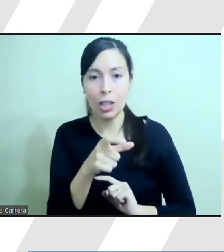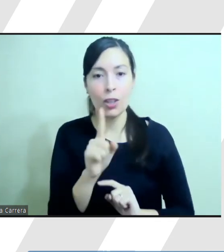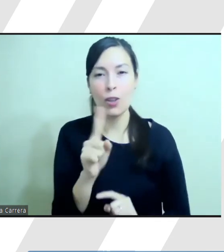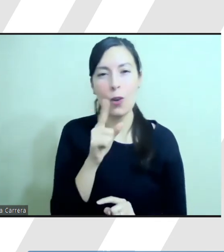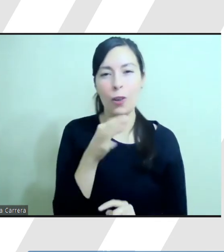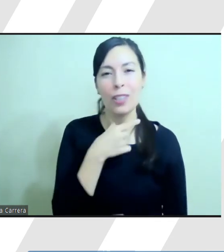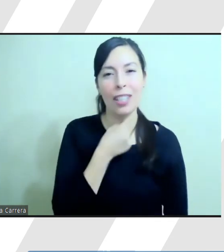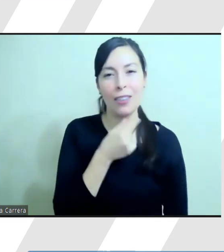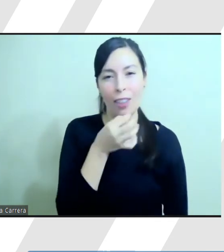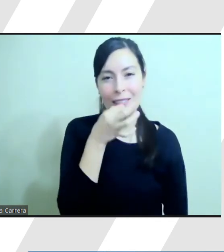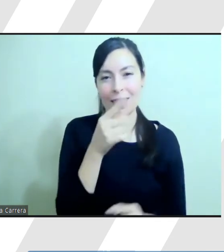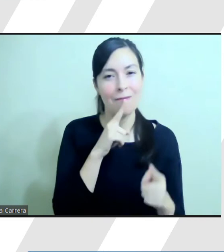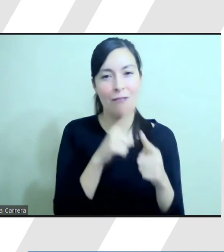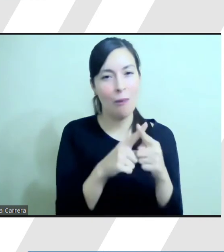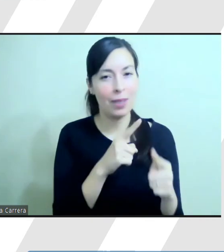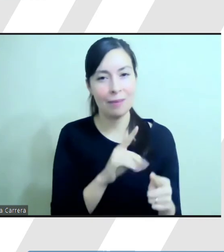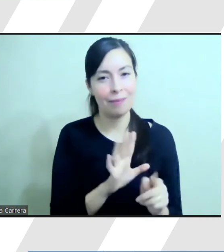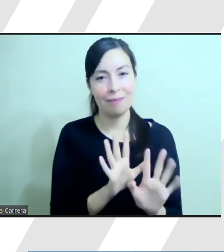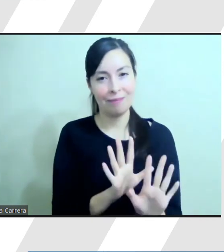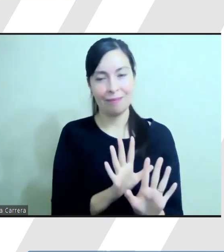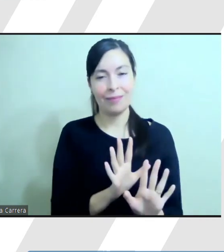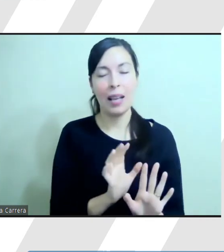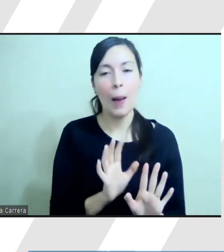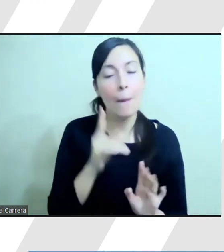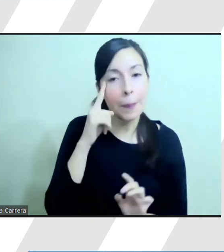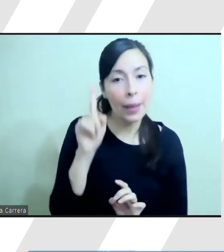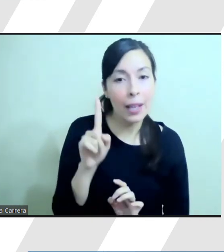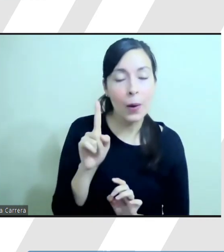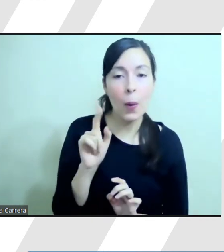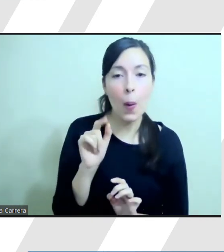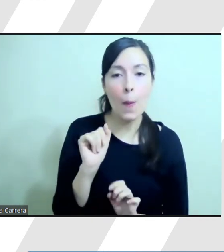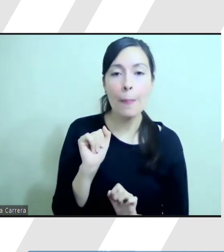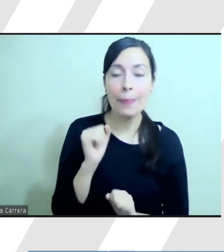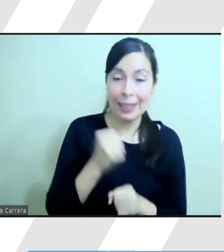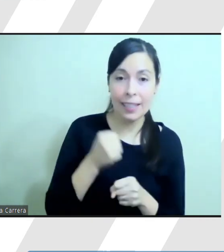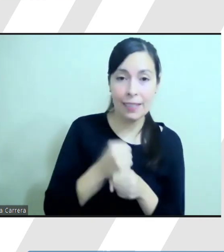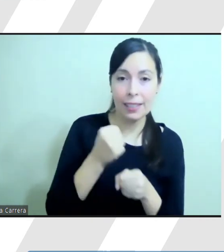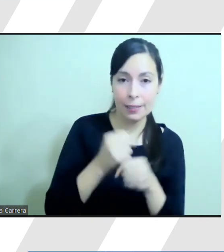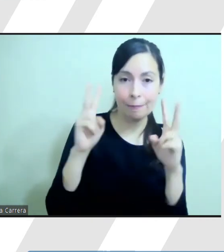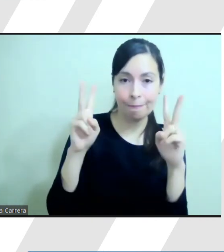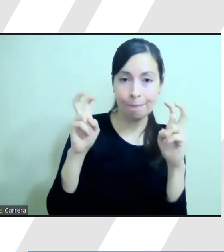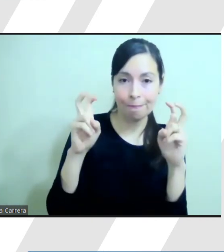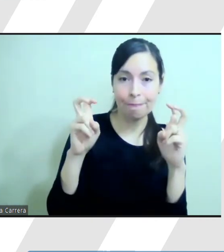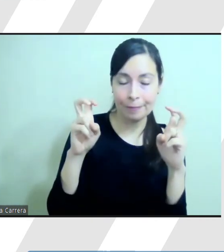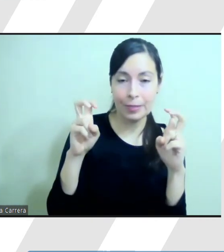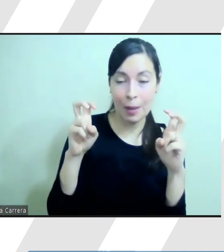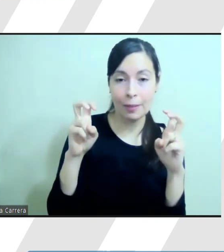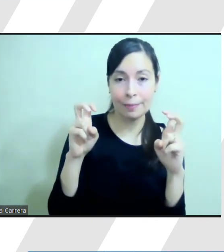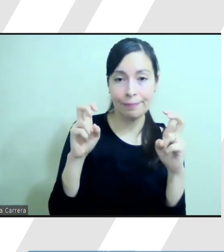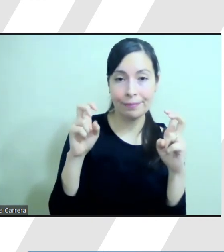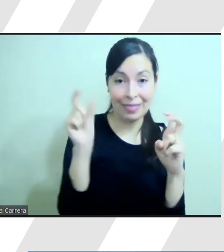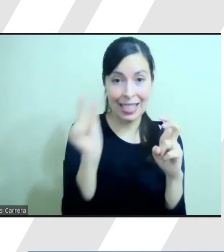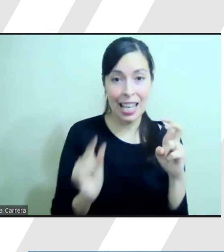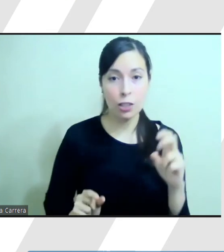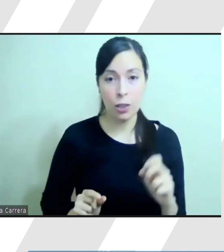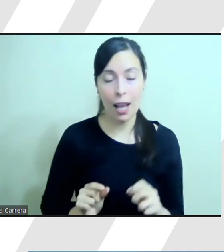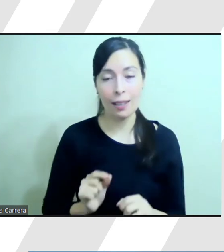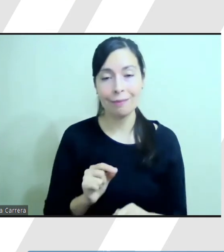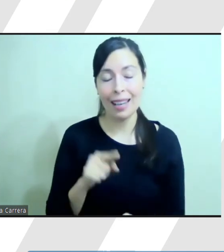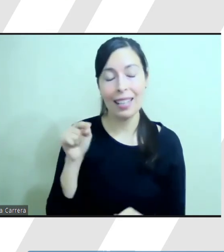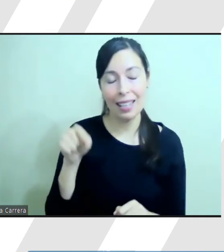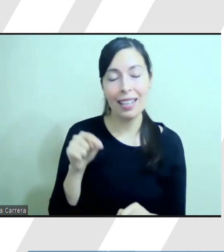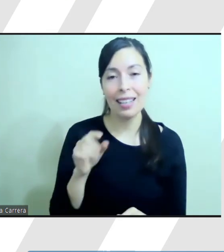mencionarlas ahora para no comprometerlas inapropiadamente, pero que están trabajando el tema a nivel nacional, que son de hecho